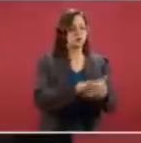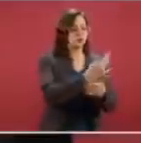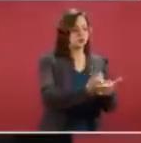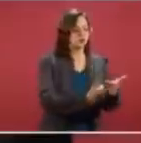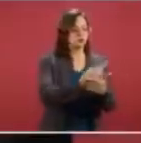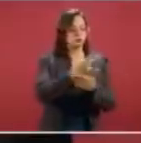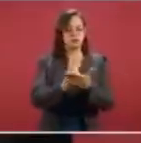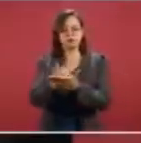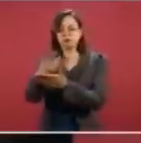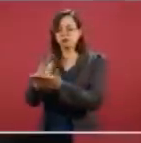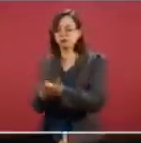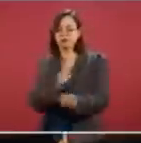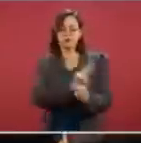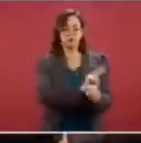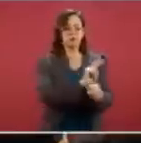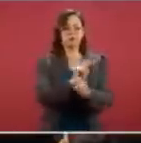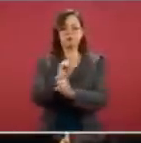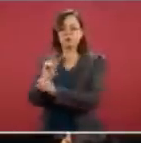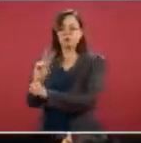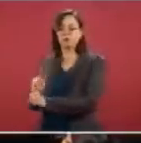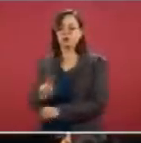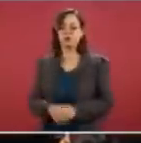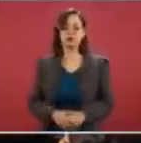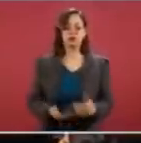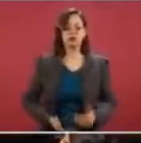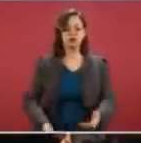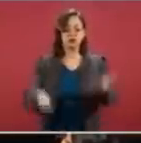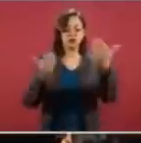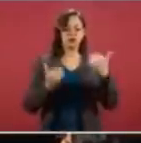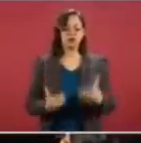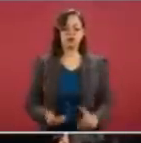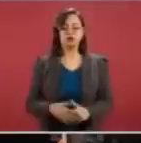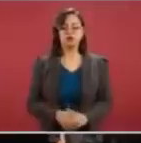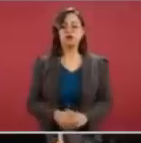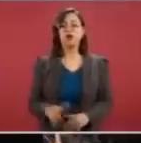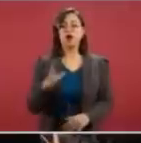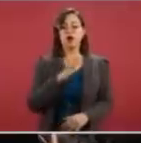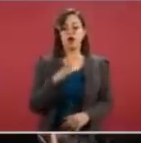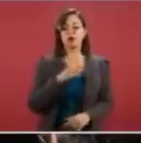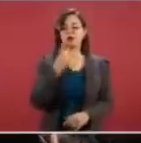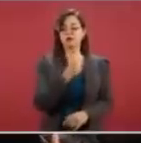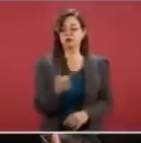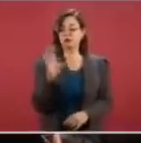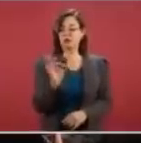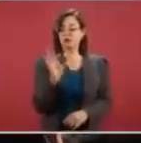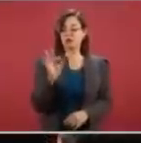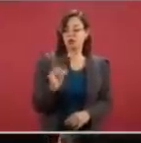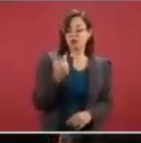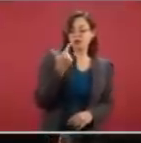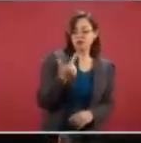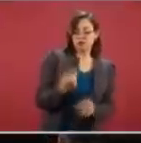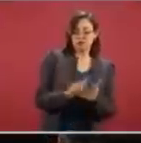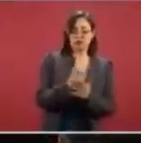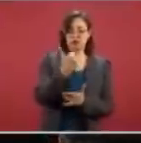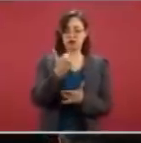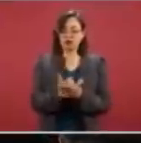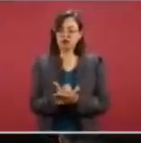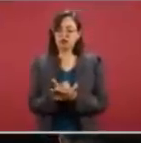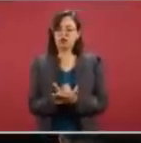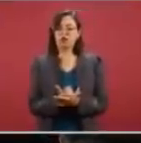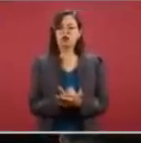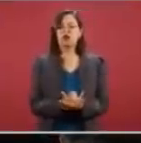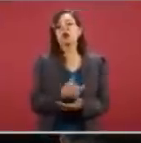proyectos. Adelante. Ahora sí, son 147 proyectos. De ellos, en